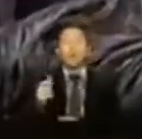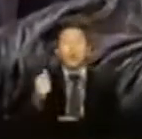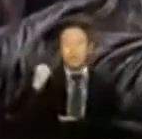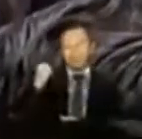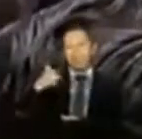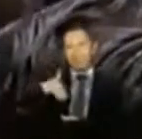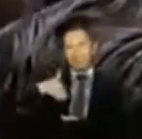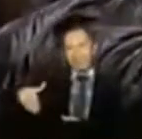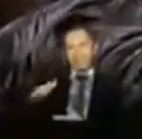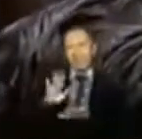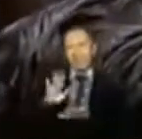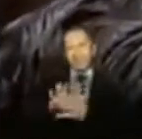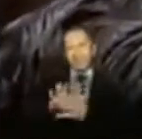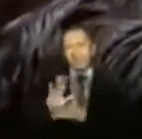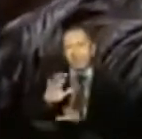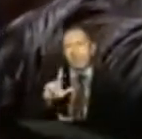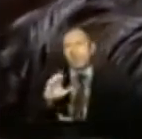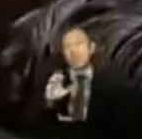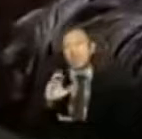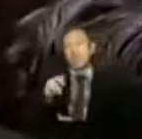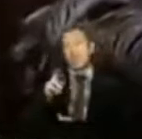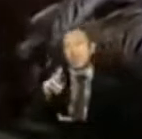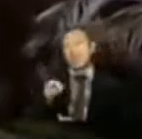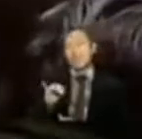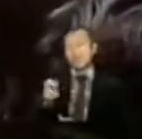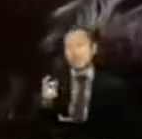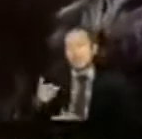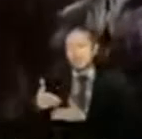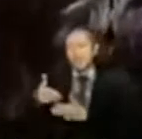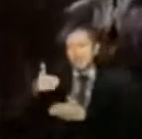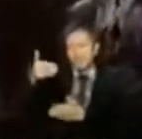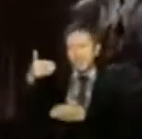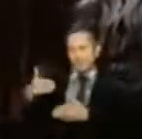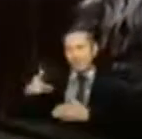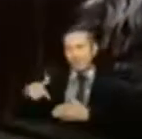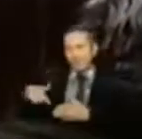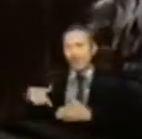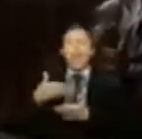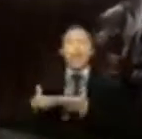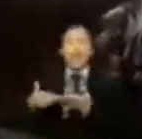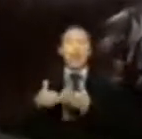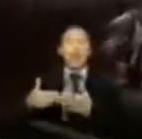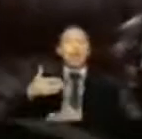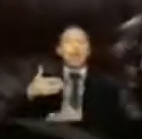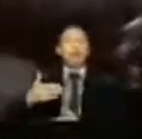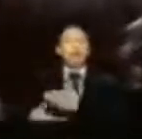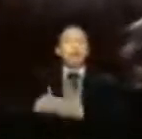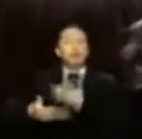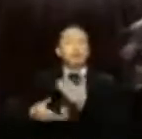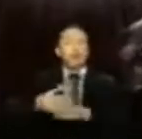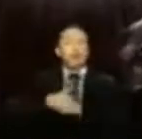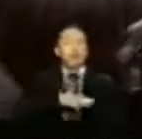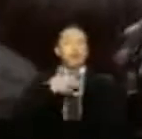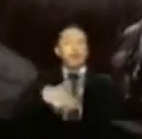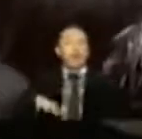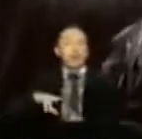recuperando soberanía energética y prueba de ello es que en esta reforma se incluye también